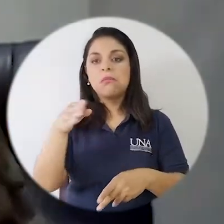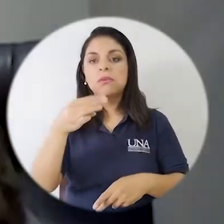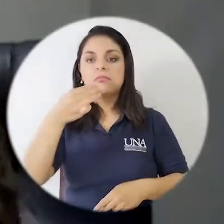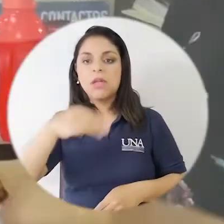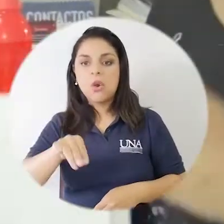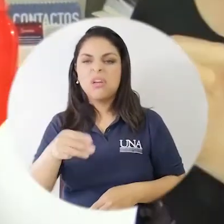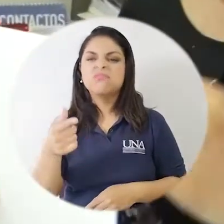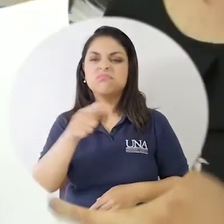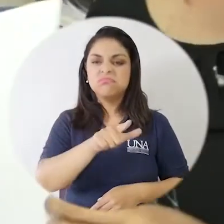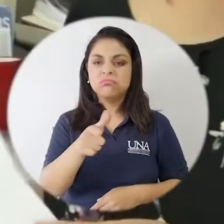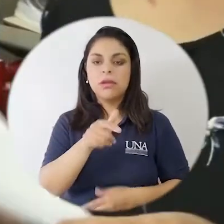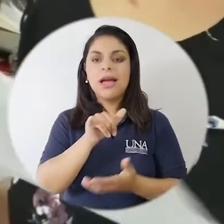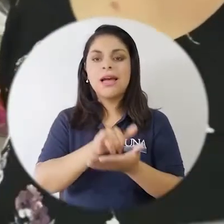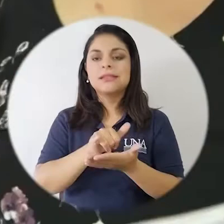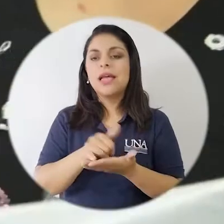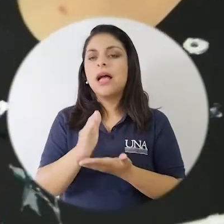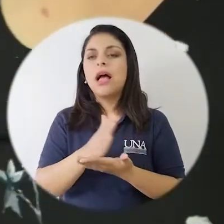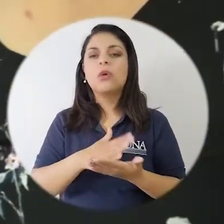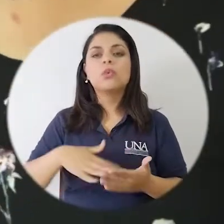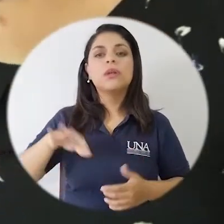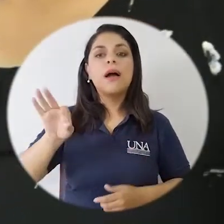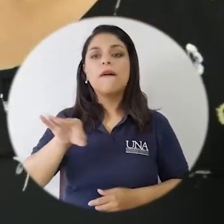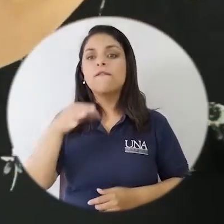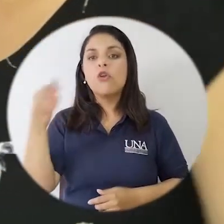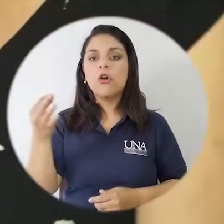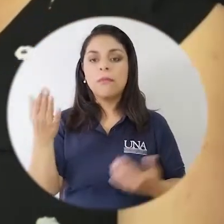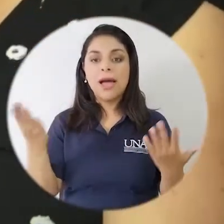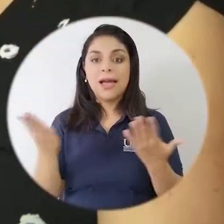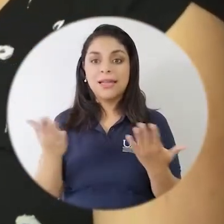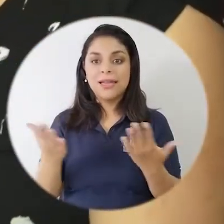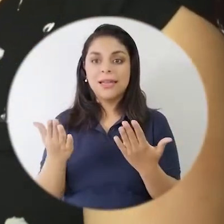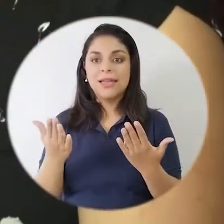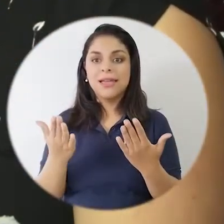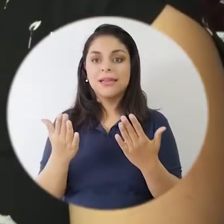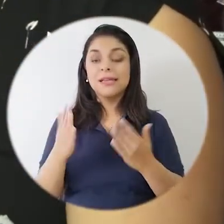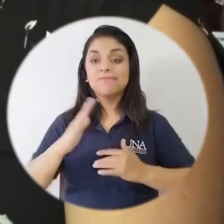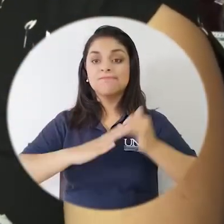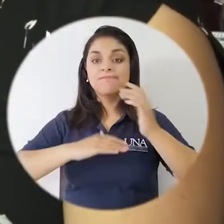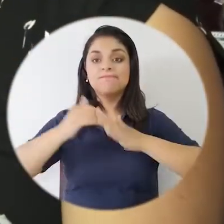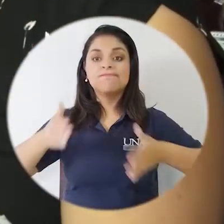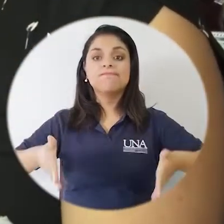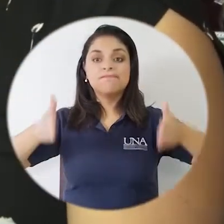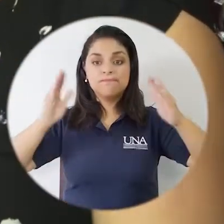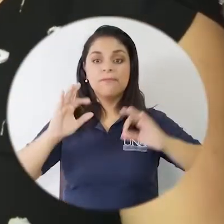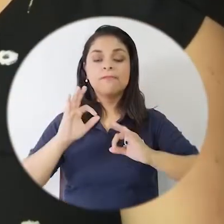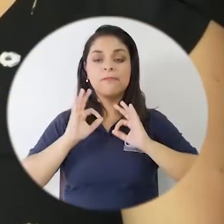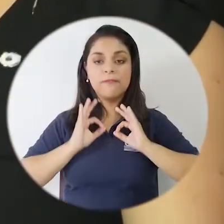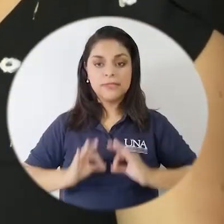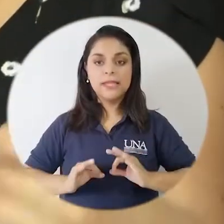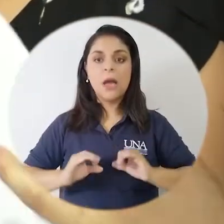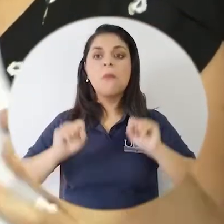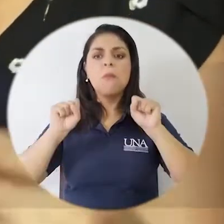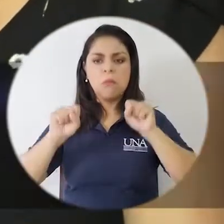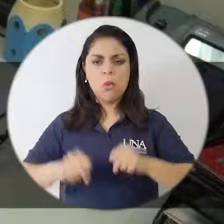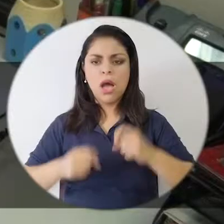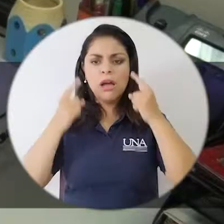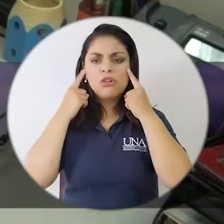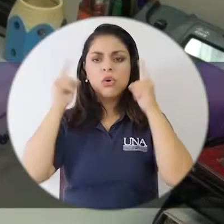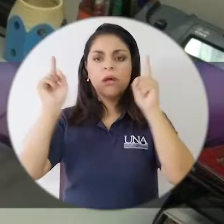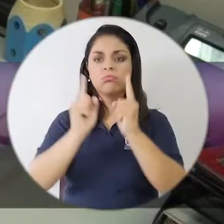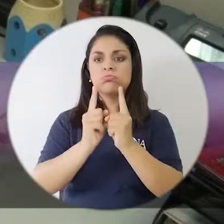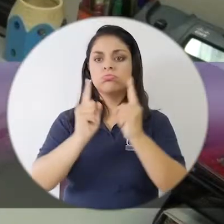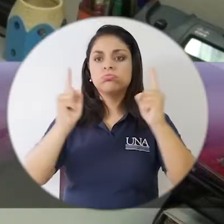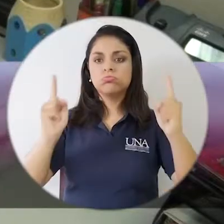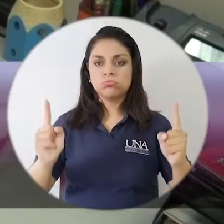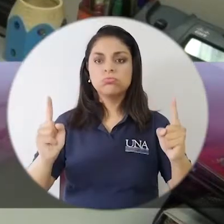el miércoles irá a otra, de alguna manera en que la infraestructura física permita sí tener un